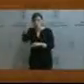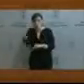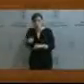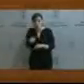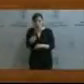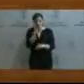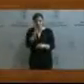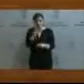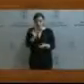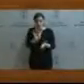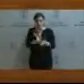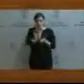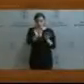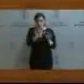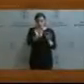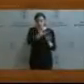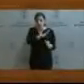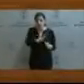en el servicio los eventuales.